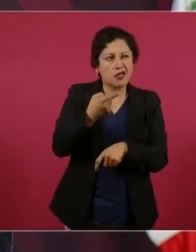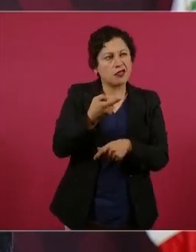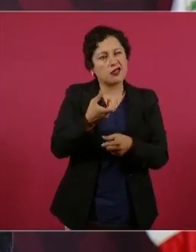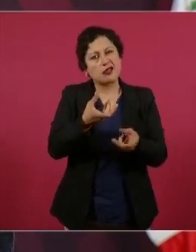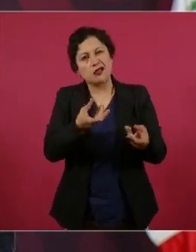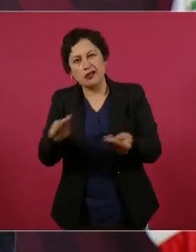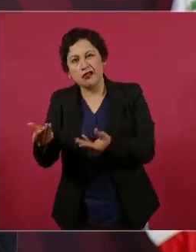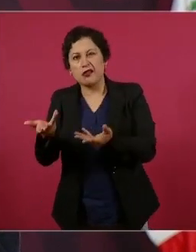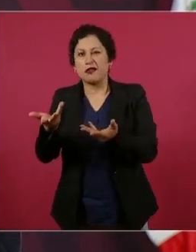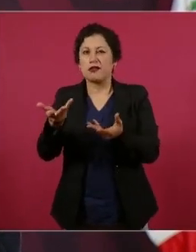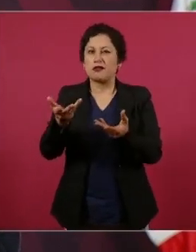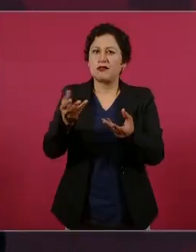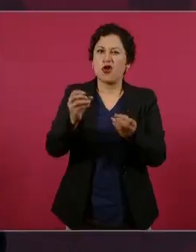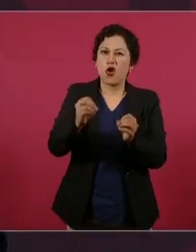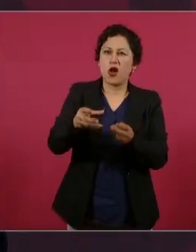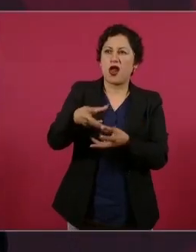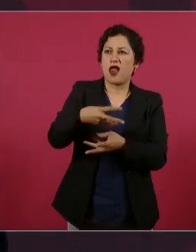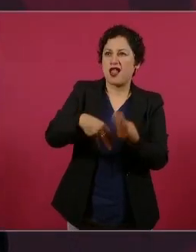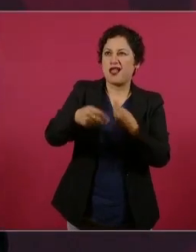Yo creo que es el estado